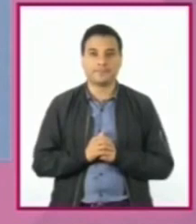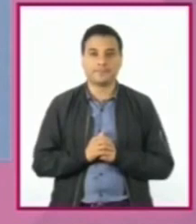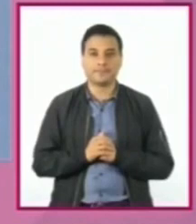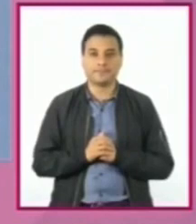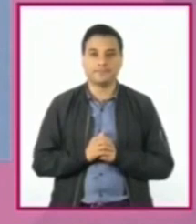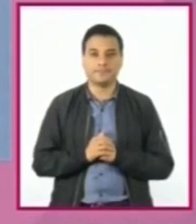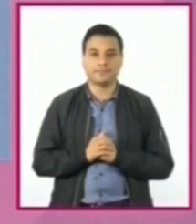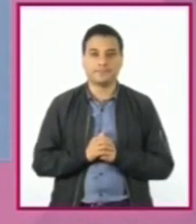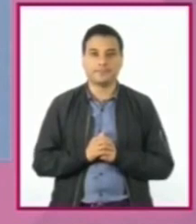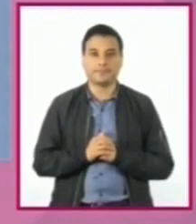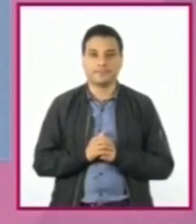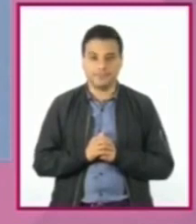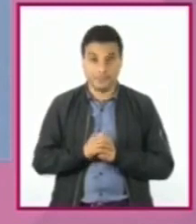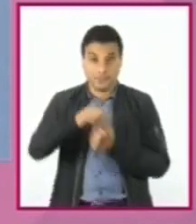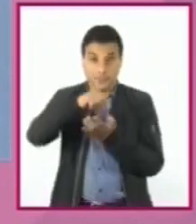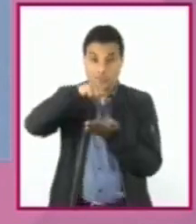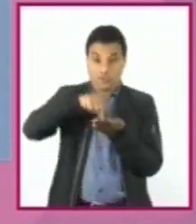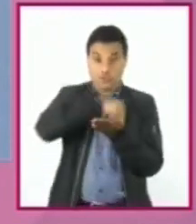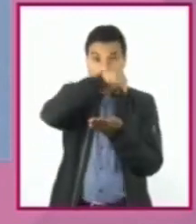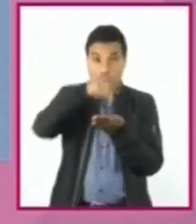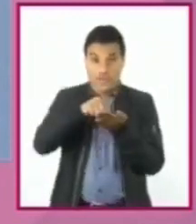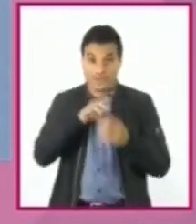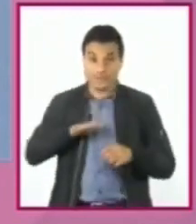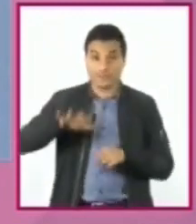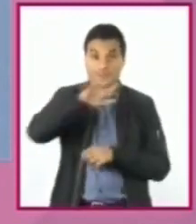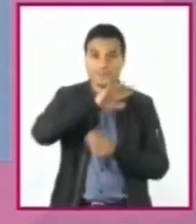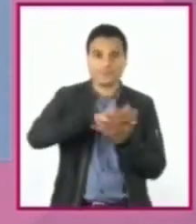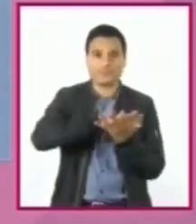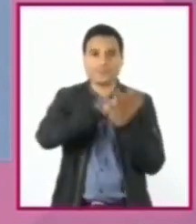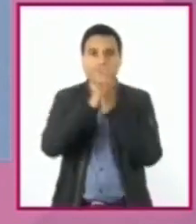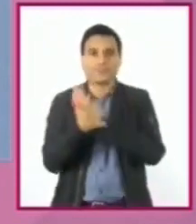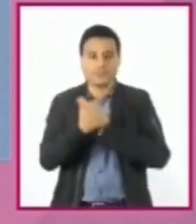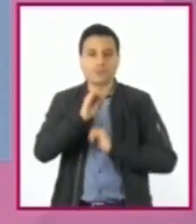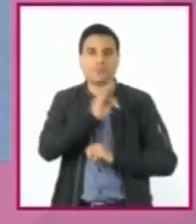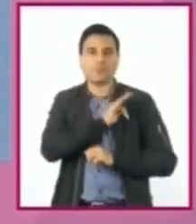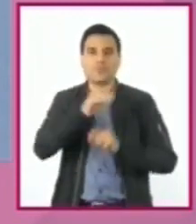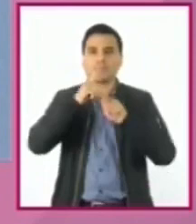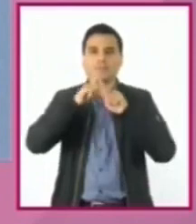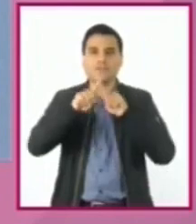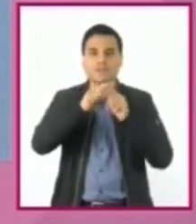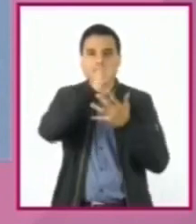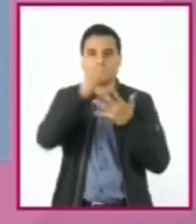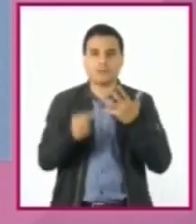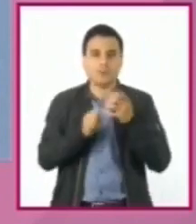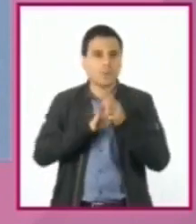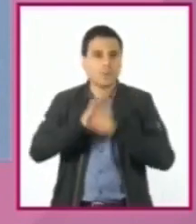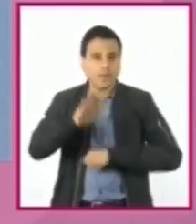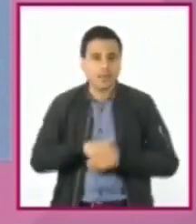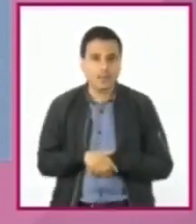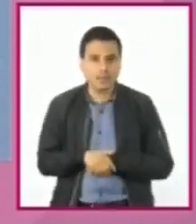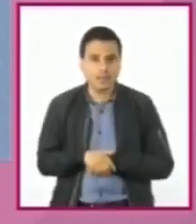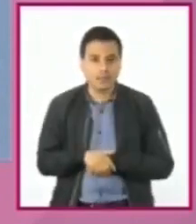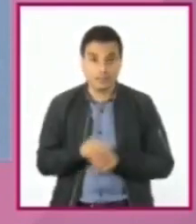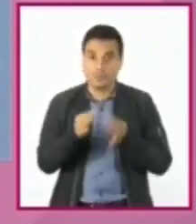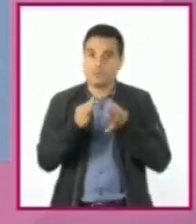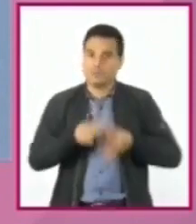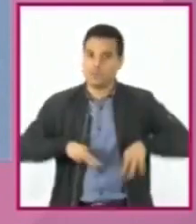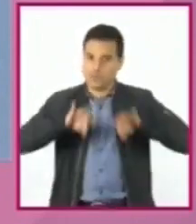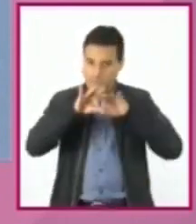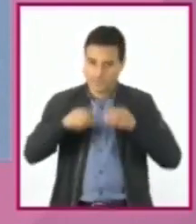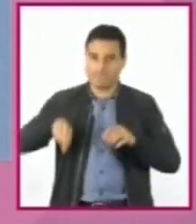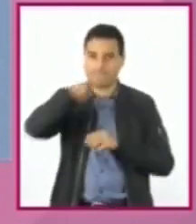las distintas formas de representar el espacio geográfico? ¿Qué importancia tiene construir